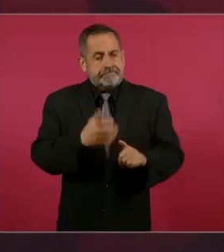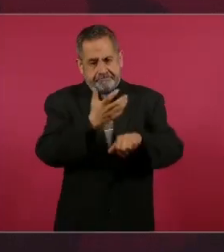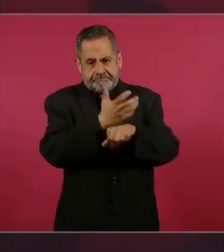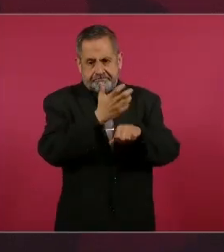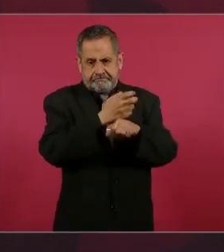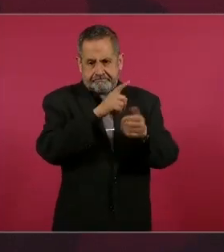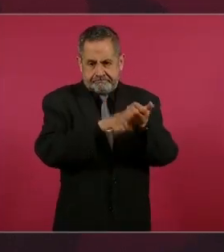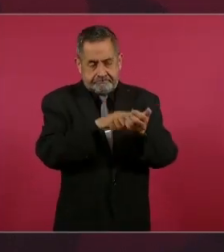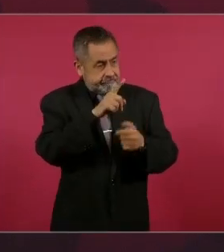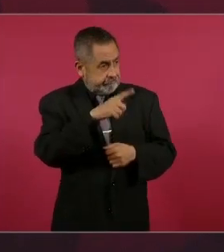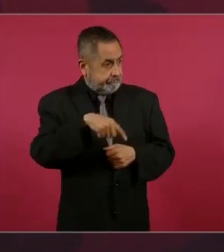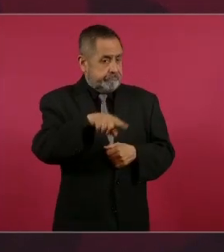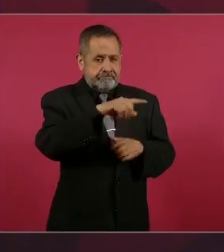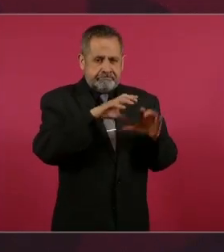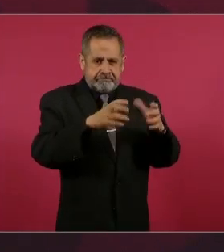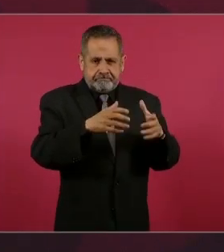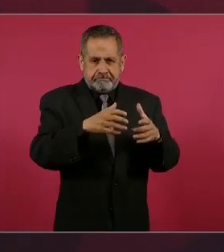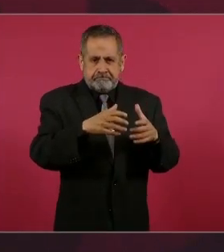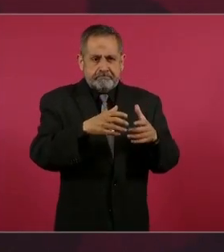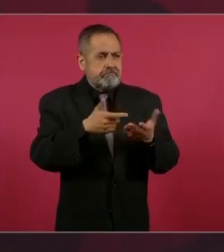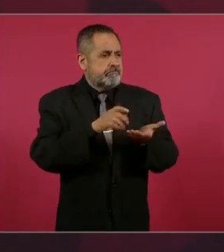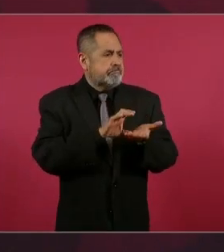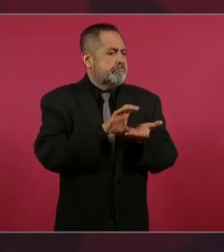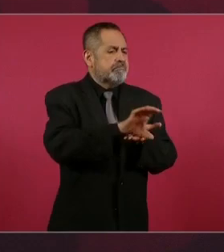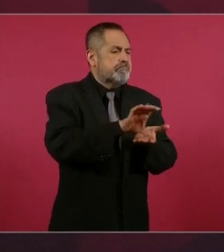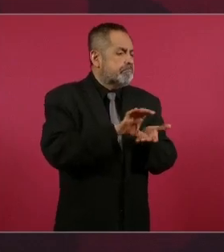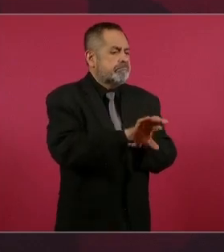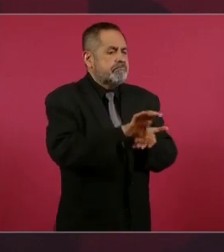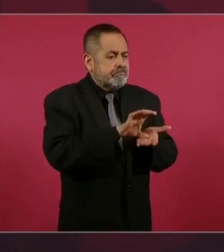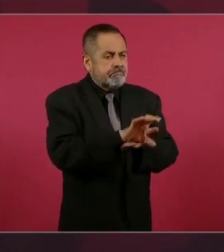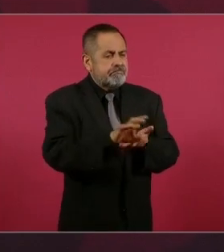todos los productores reciben subsidios.